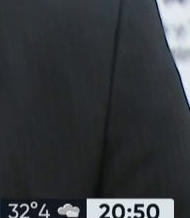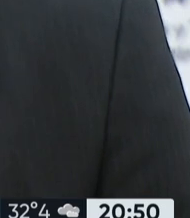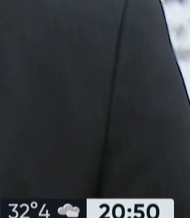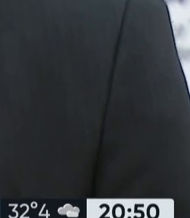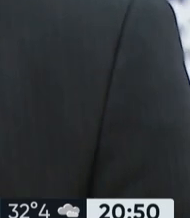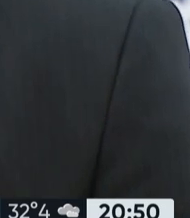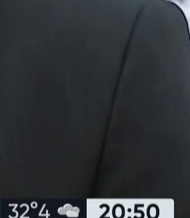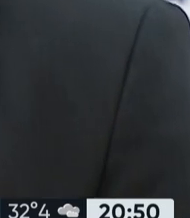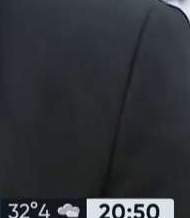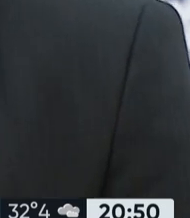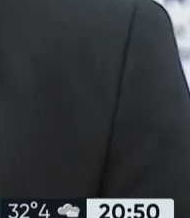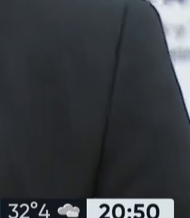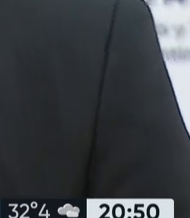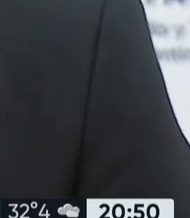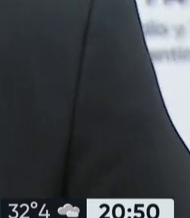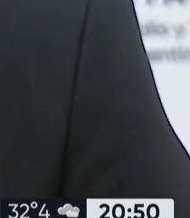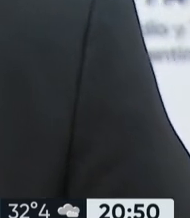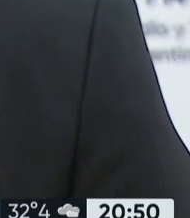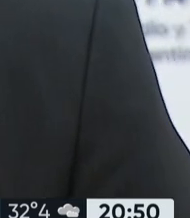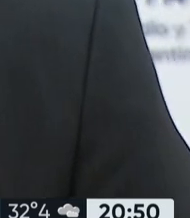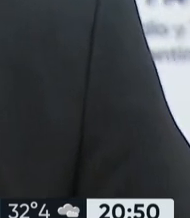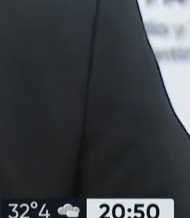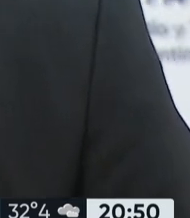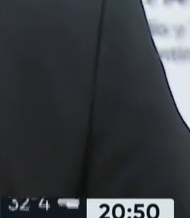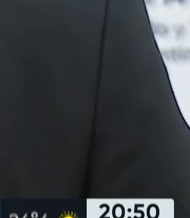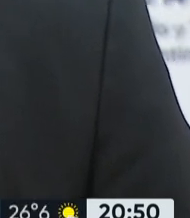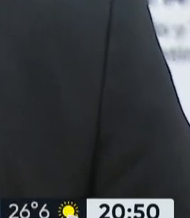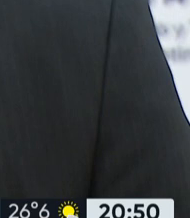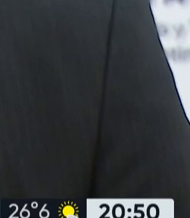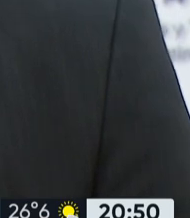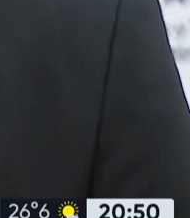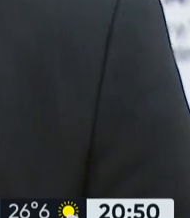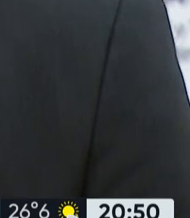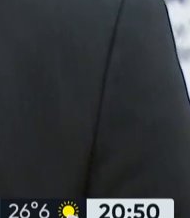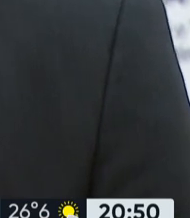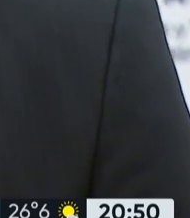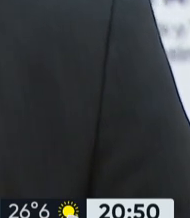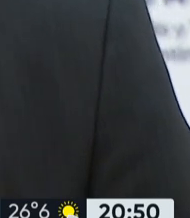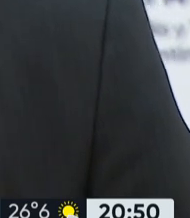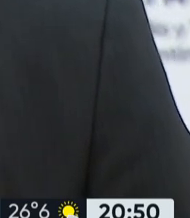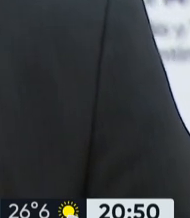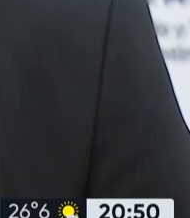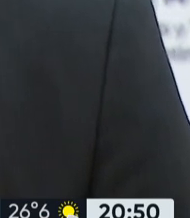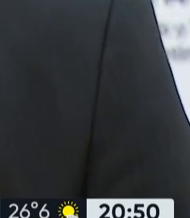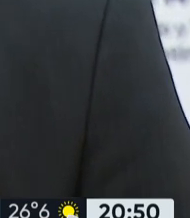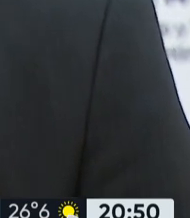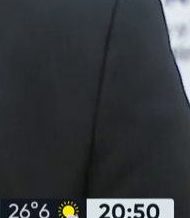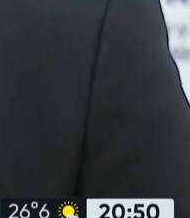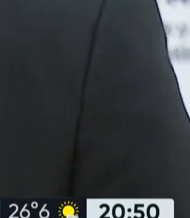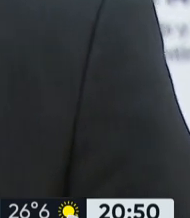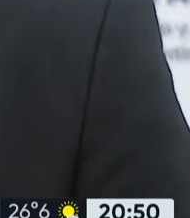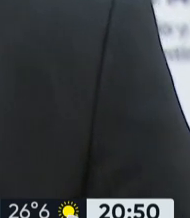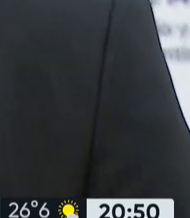todavía transcurre el 2022 estamos a 40 años de malvinas y queremos disfrutar también en la ciudad de posadas el documental